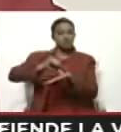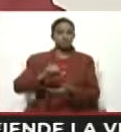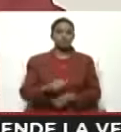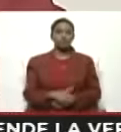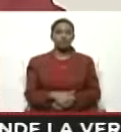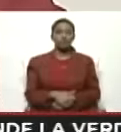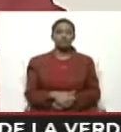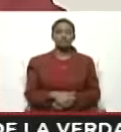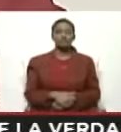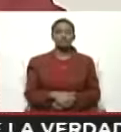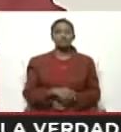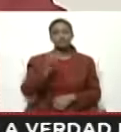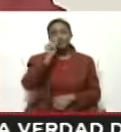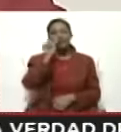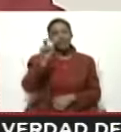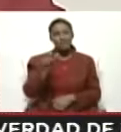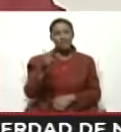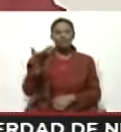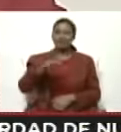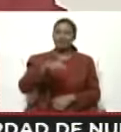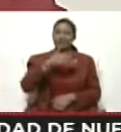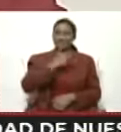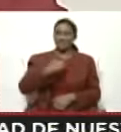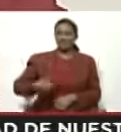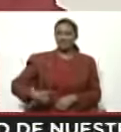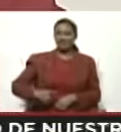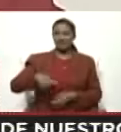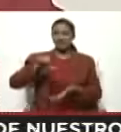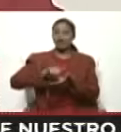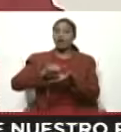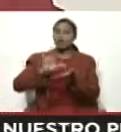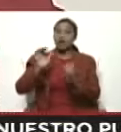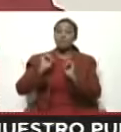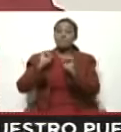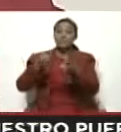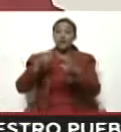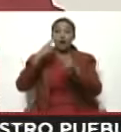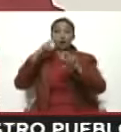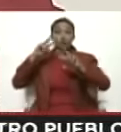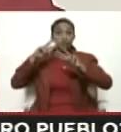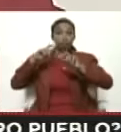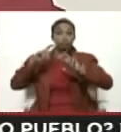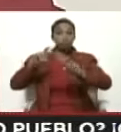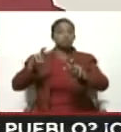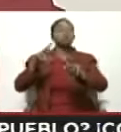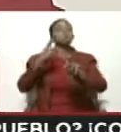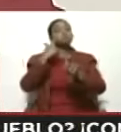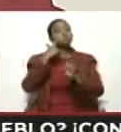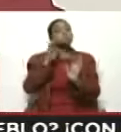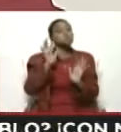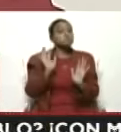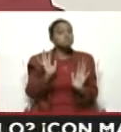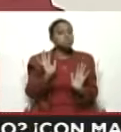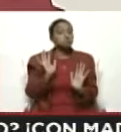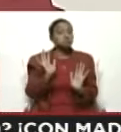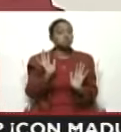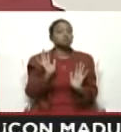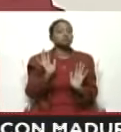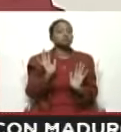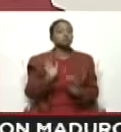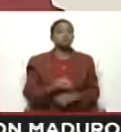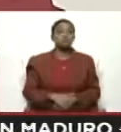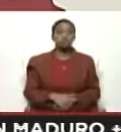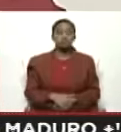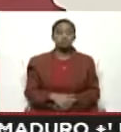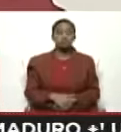por el fallecimiento del presidente. Y ahí están las investigaciones. Esperemos que lleguen a lo que todo